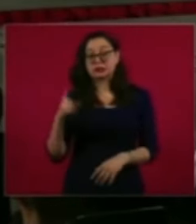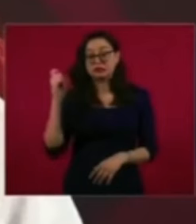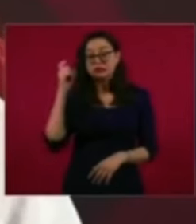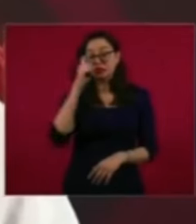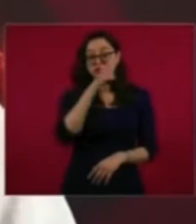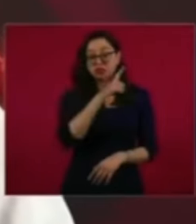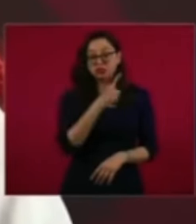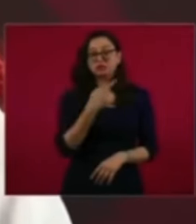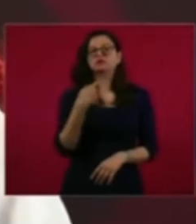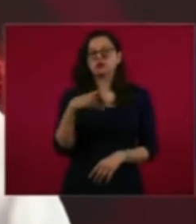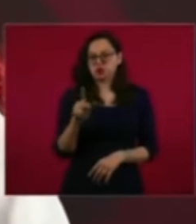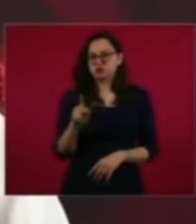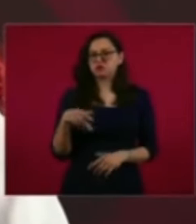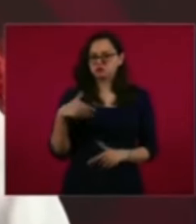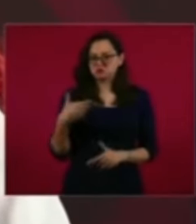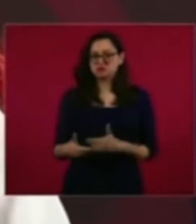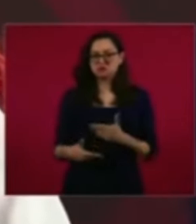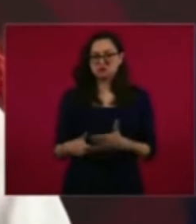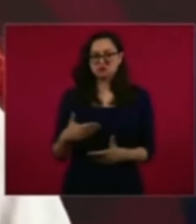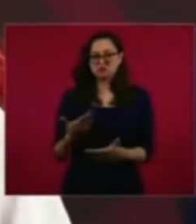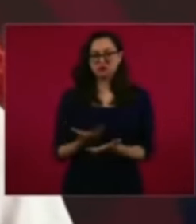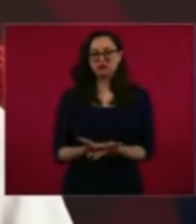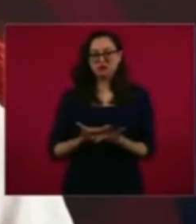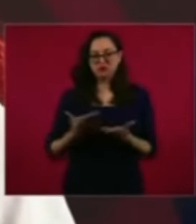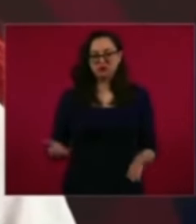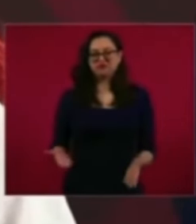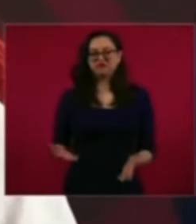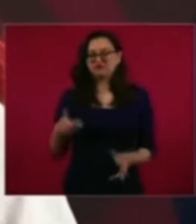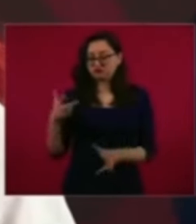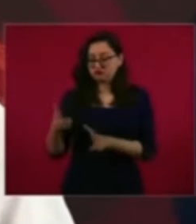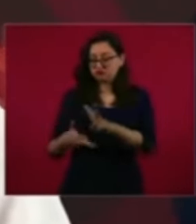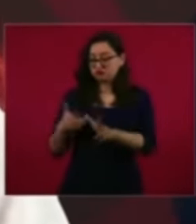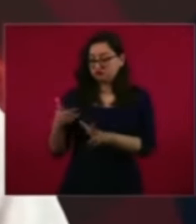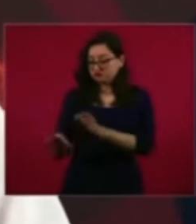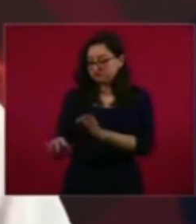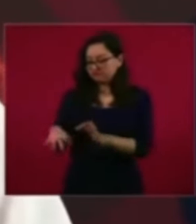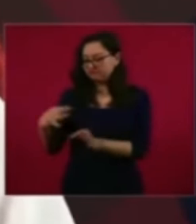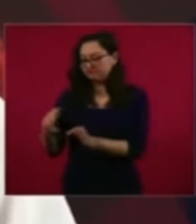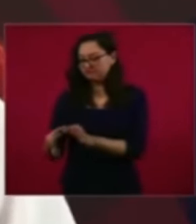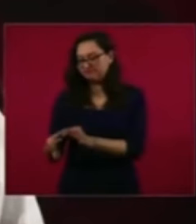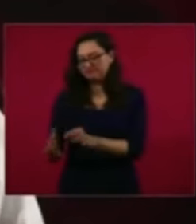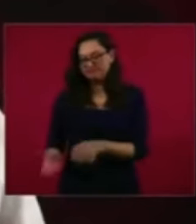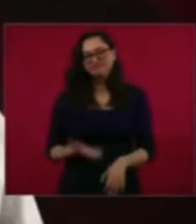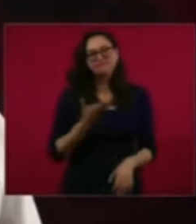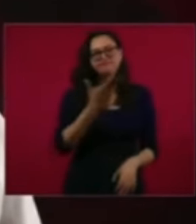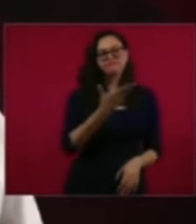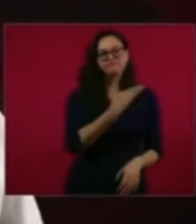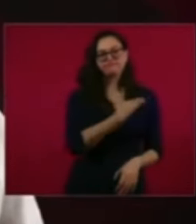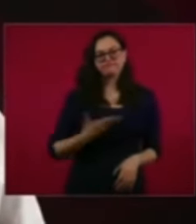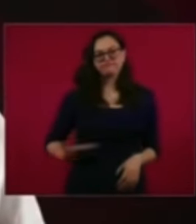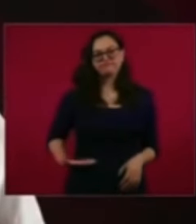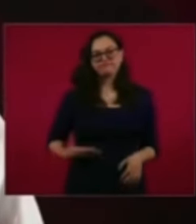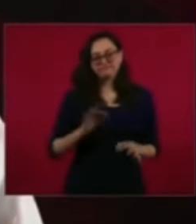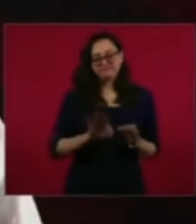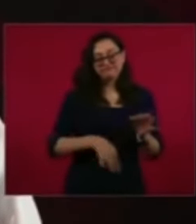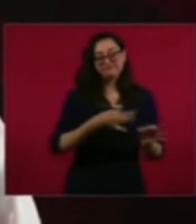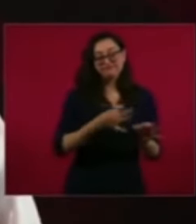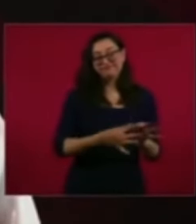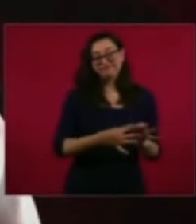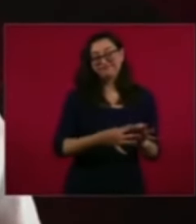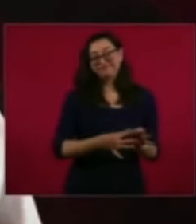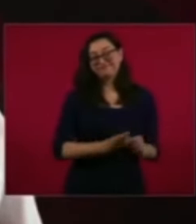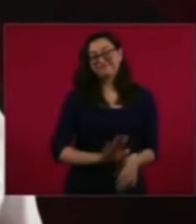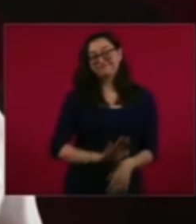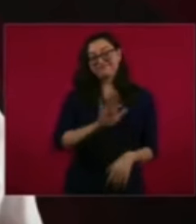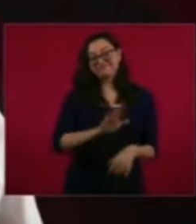terminación del tren coincide con el fin de tu mandato con la orfandad en la que nos dejas